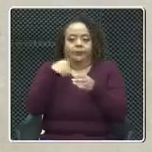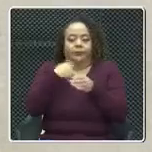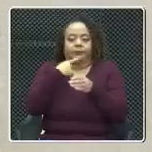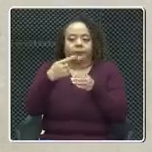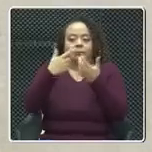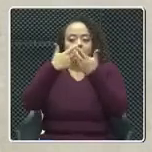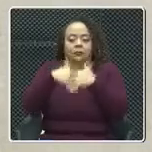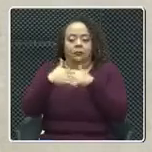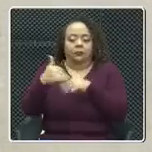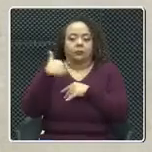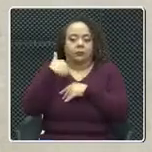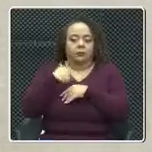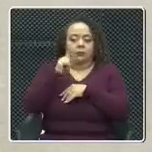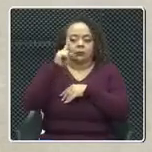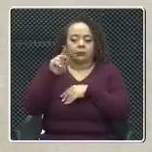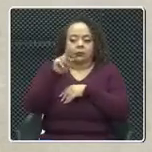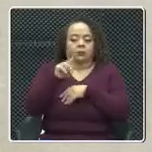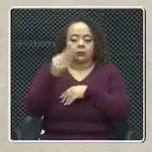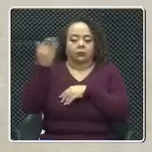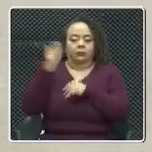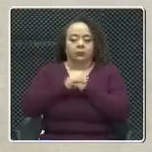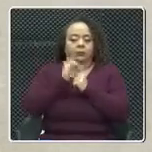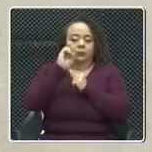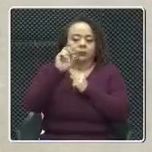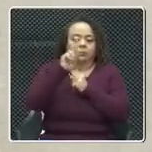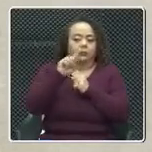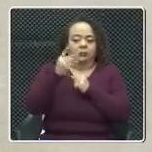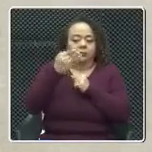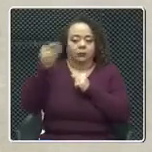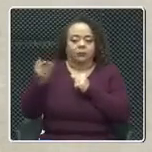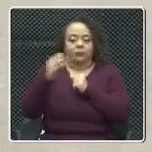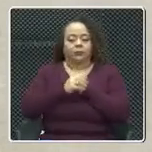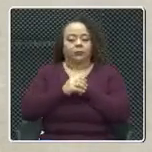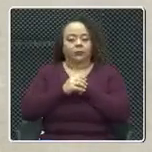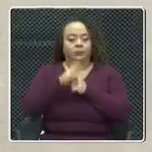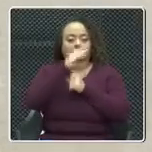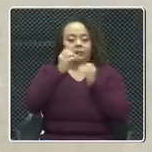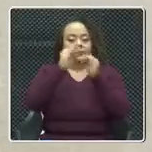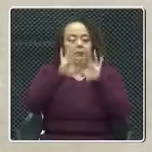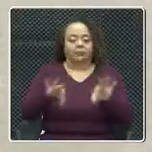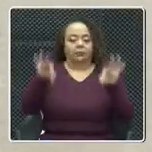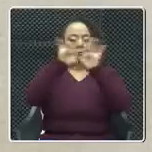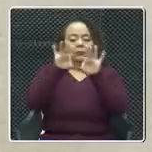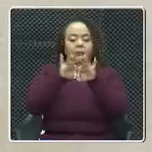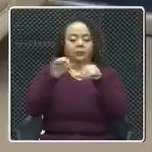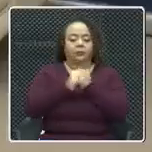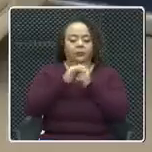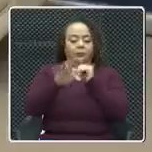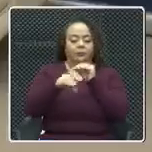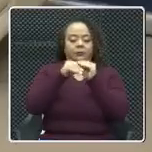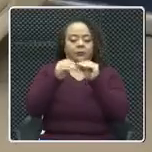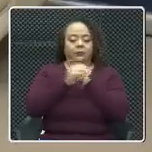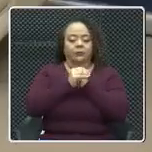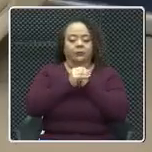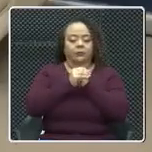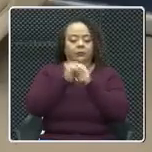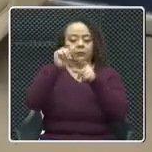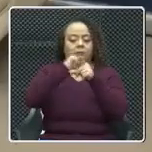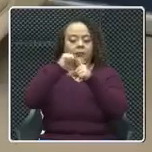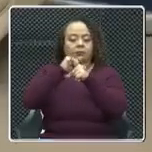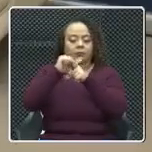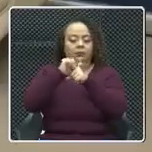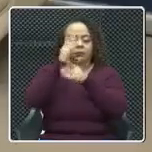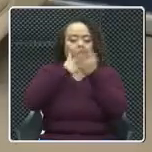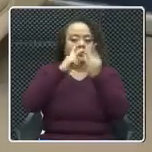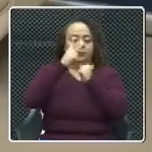trabajadores que lo que tienen es un compañero, claro, ¿verdad? O dos compañeros. Claro, y, es, claro, y es importante también anotar, porque en las capacitaciones a